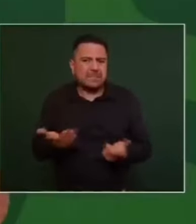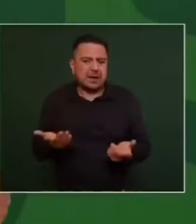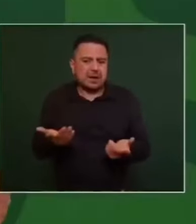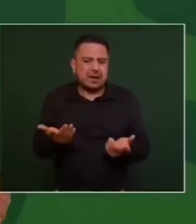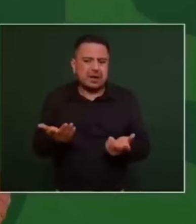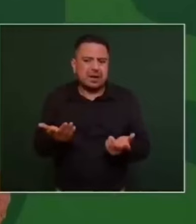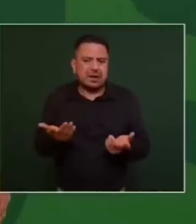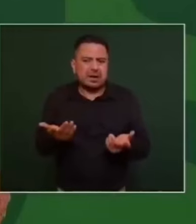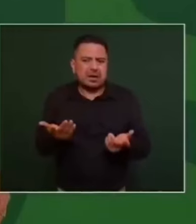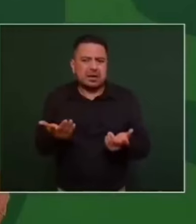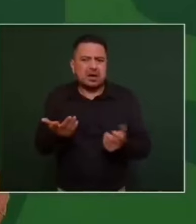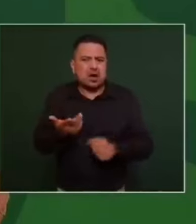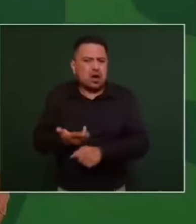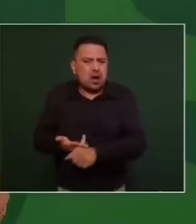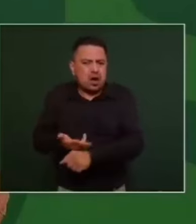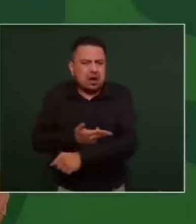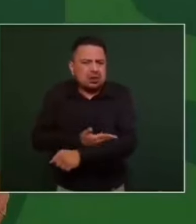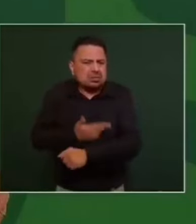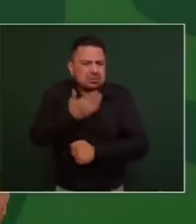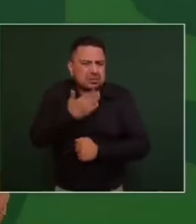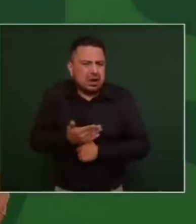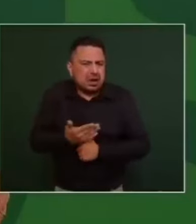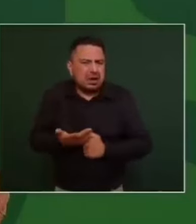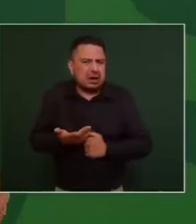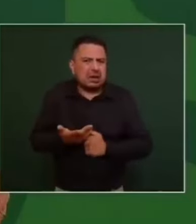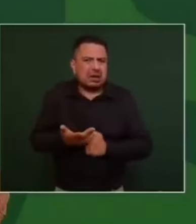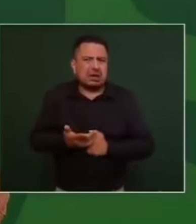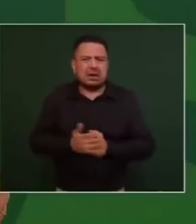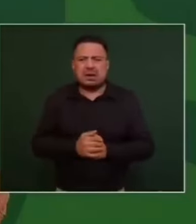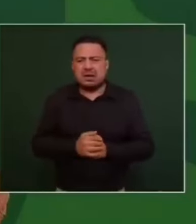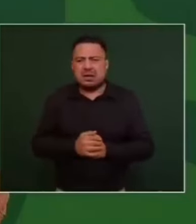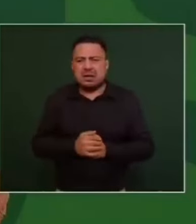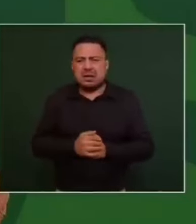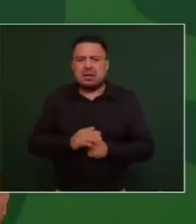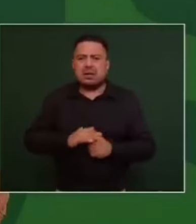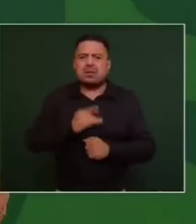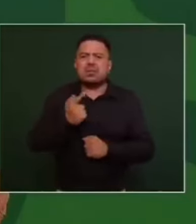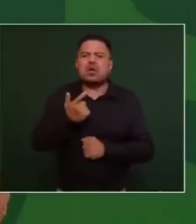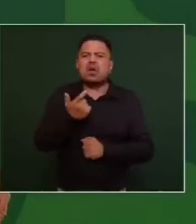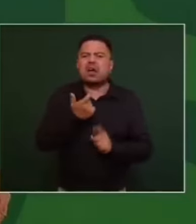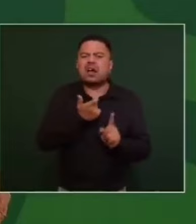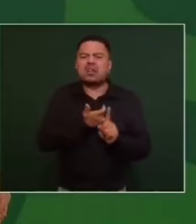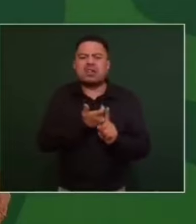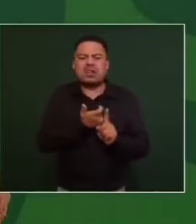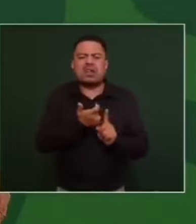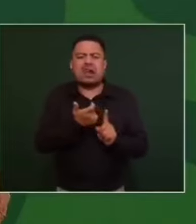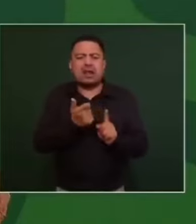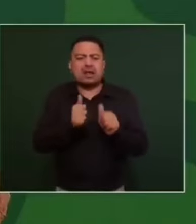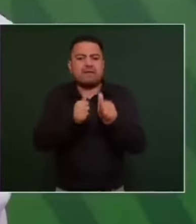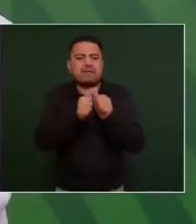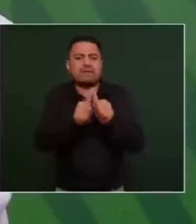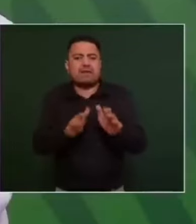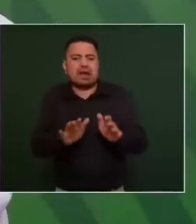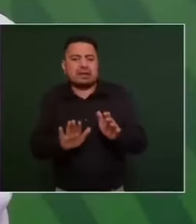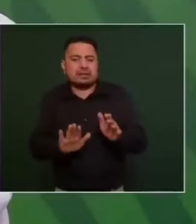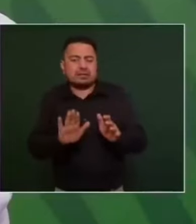con honradez, porque es, claro, dinero bendito, dinero del